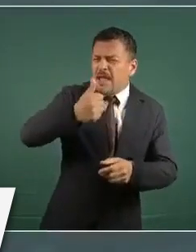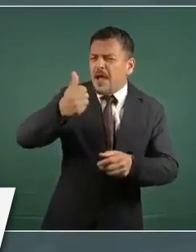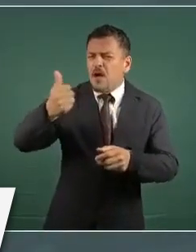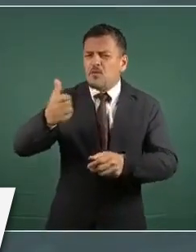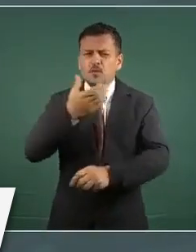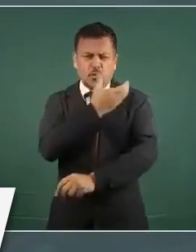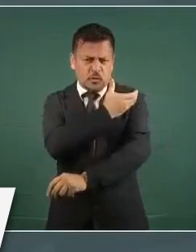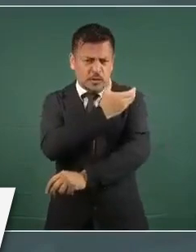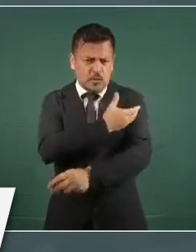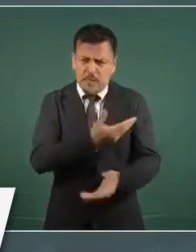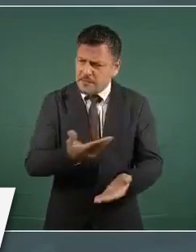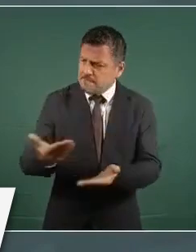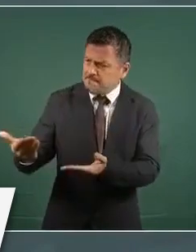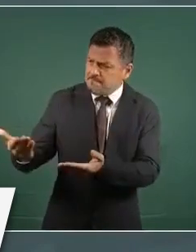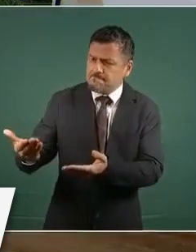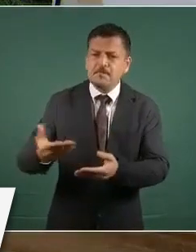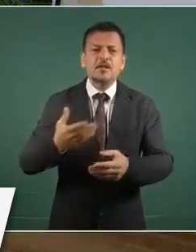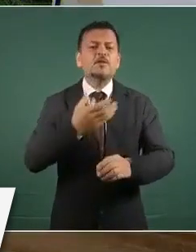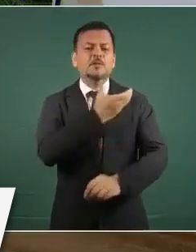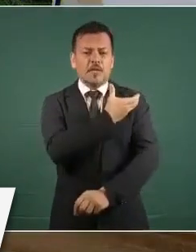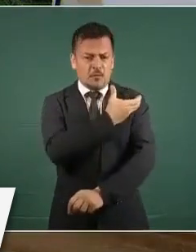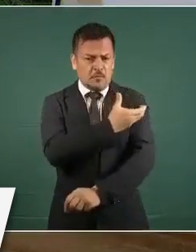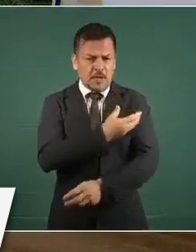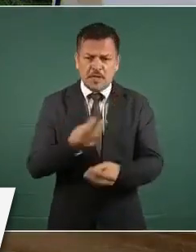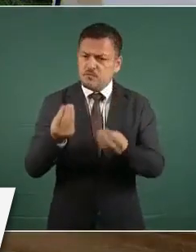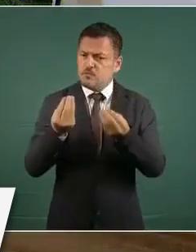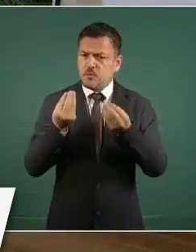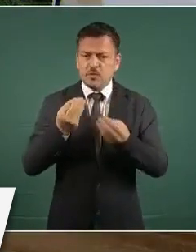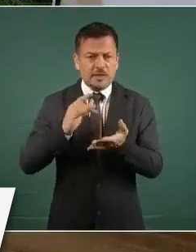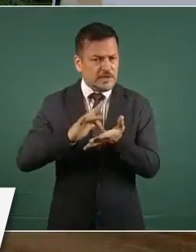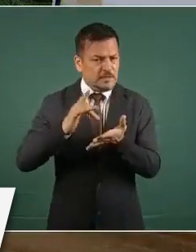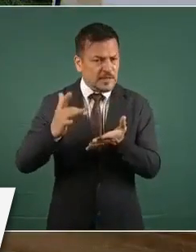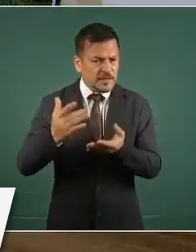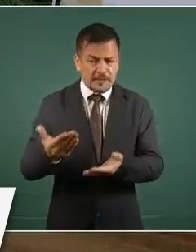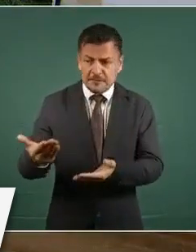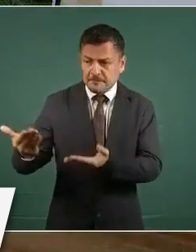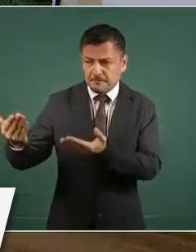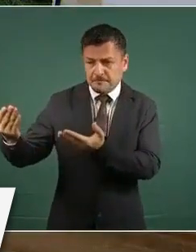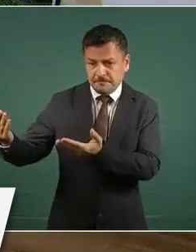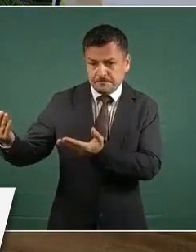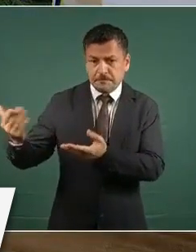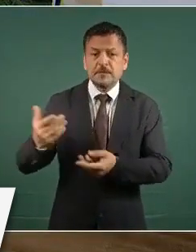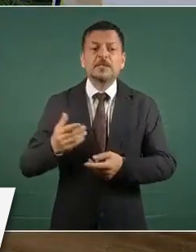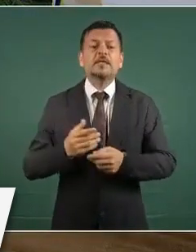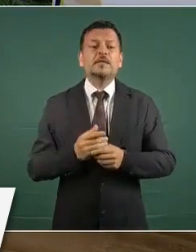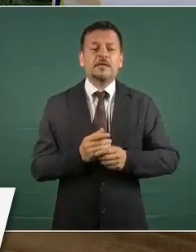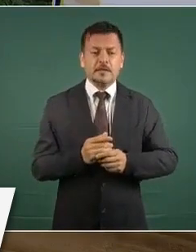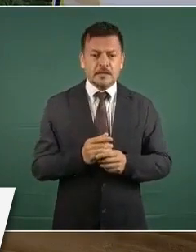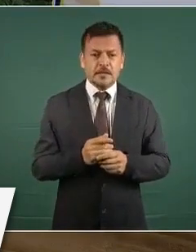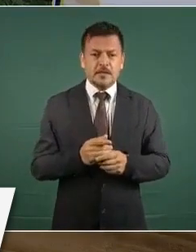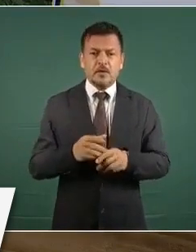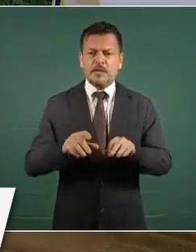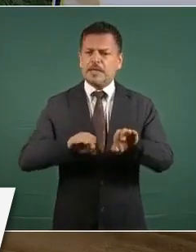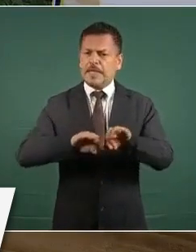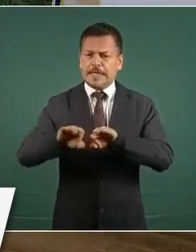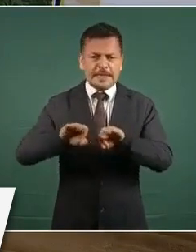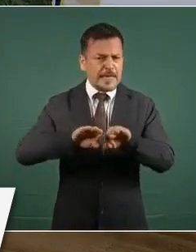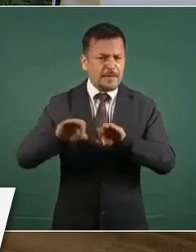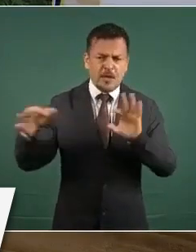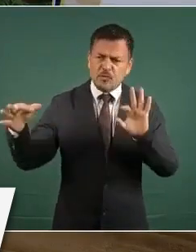aquí presentes quiero agradecer la presencia y el trabajo coordinado con la secretaría de seguridad